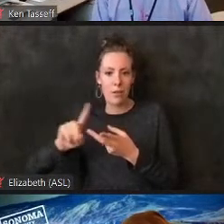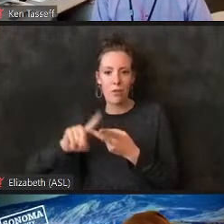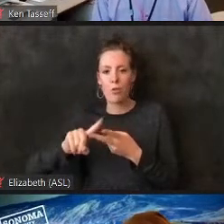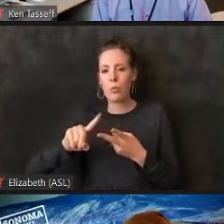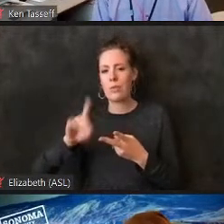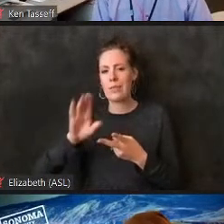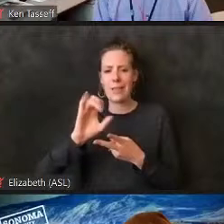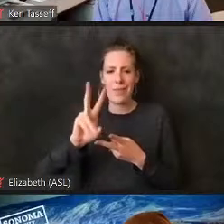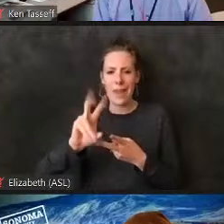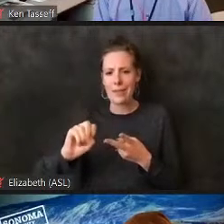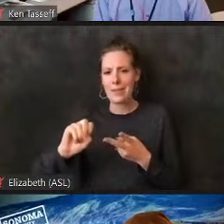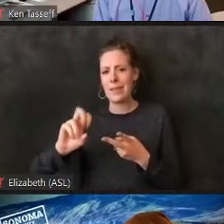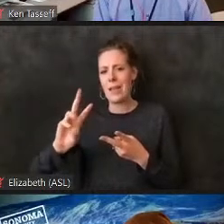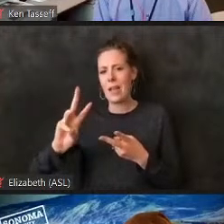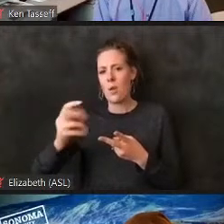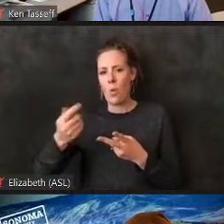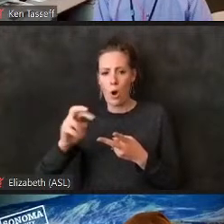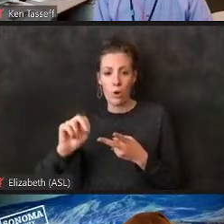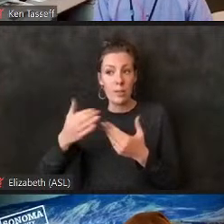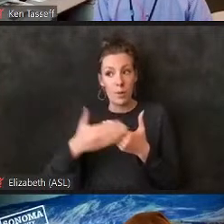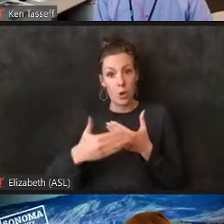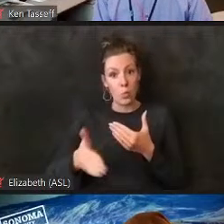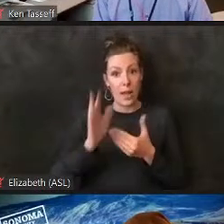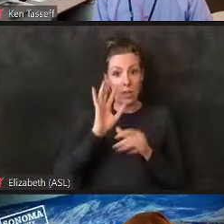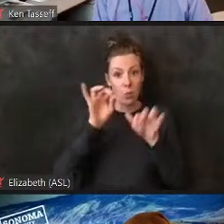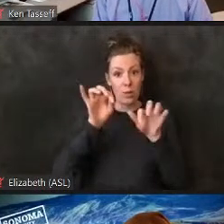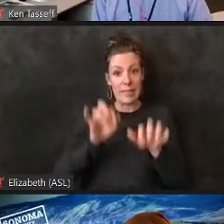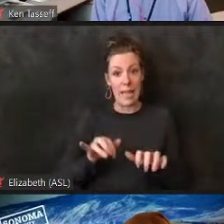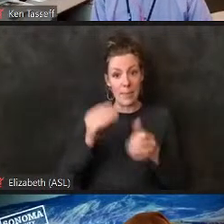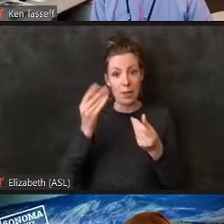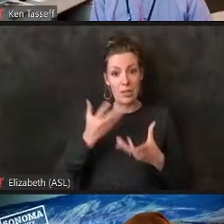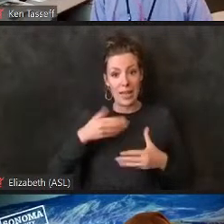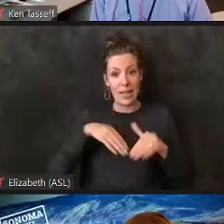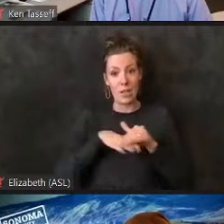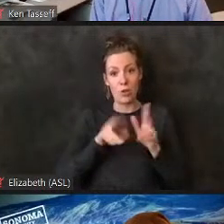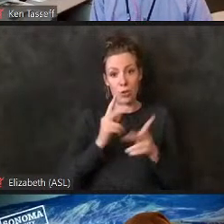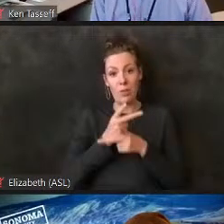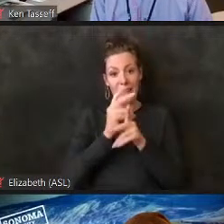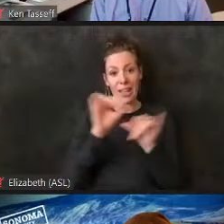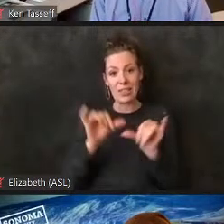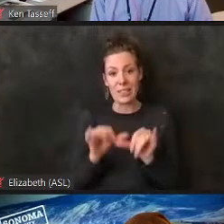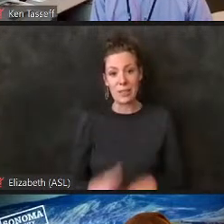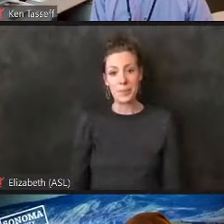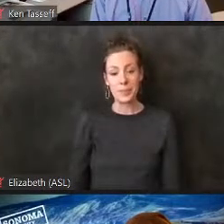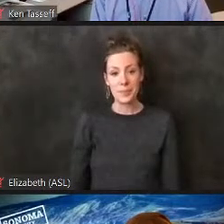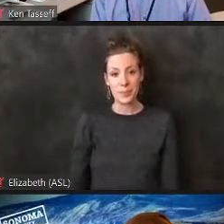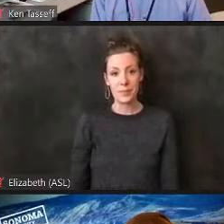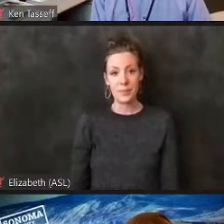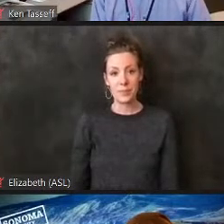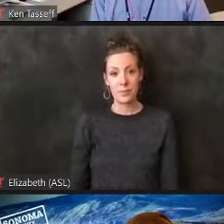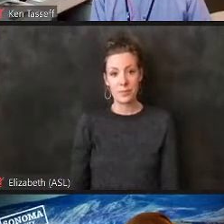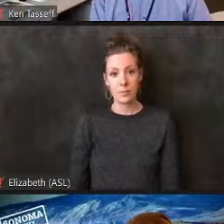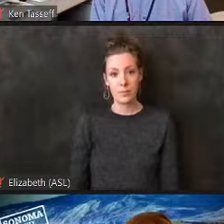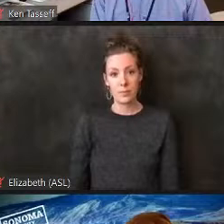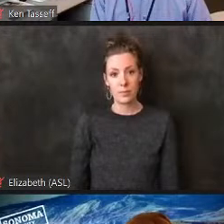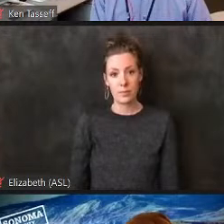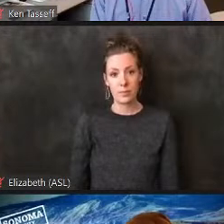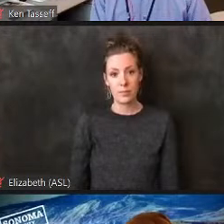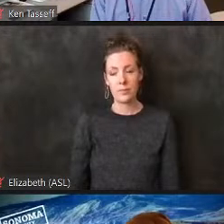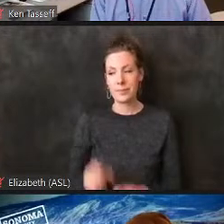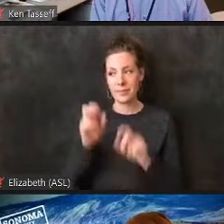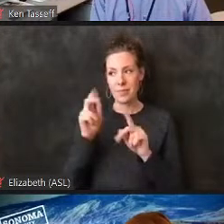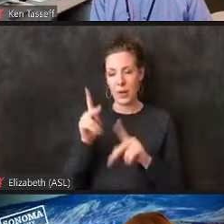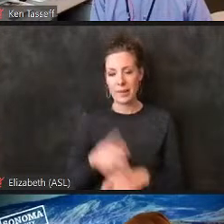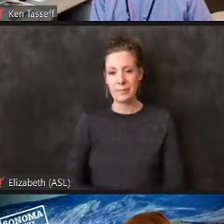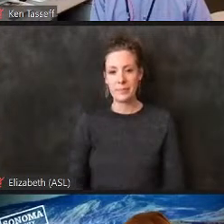But all other providers enter their data into the care system. Y todo lo meten en ese sistema de cuidado que se llama